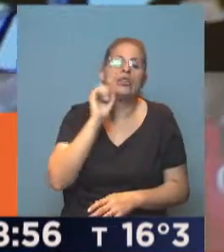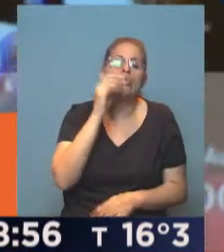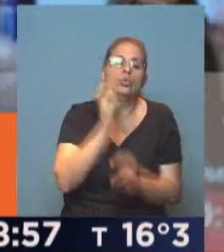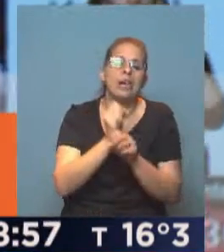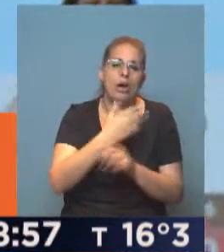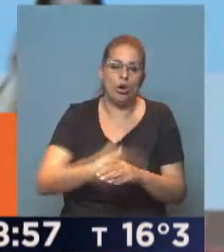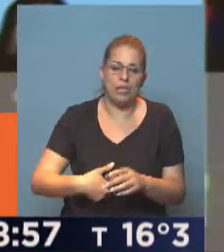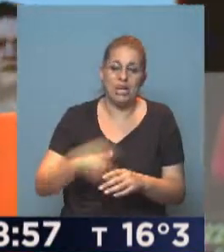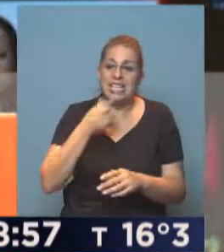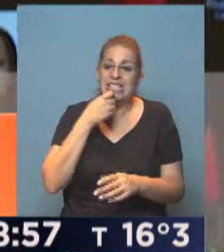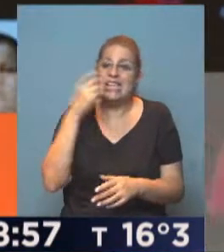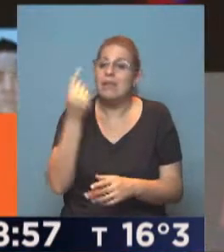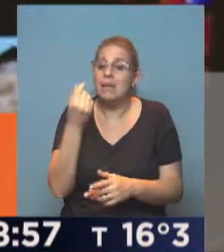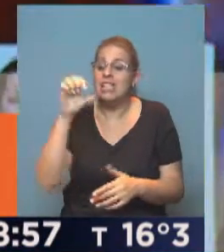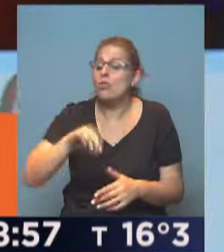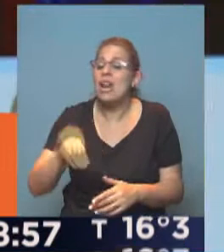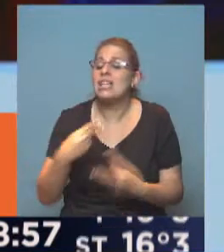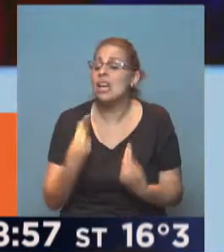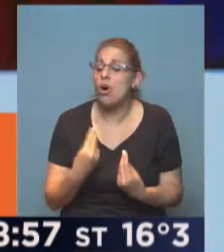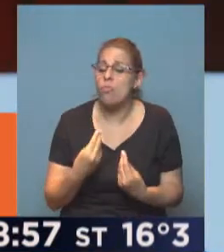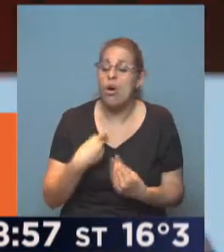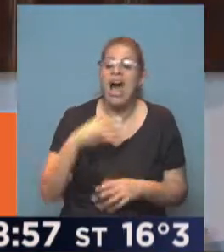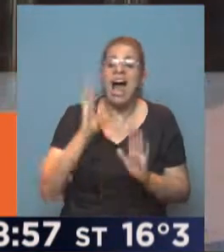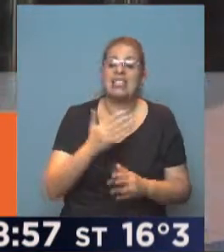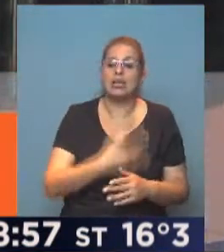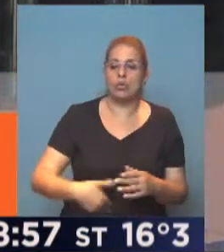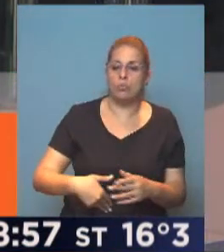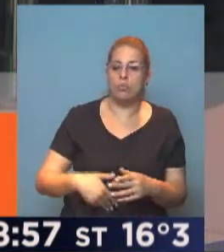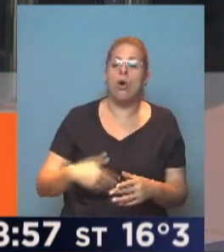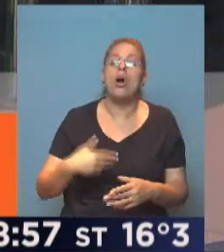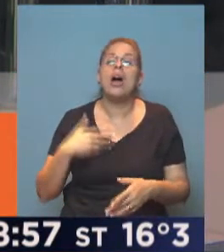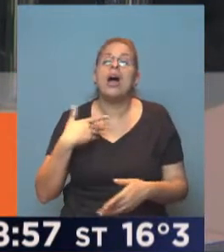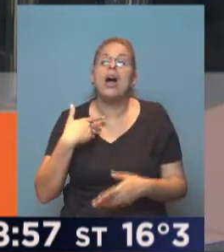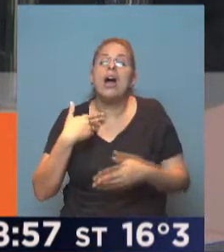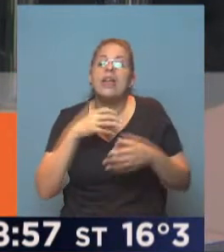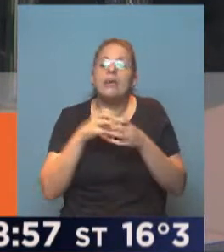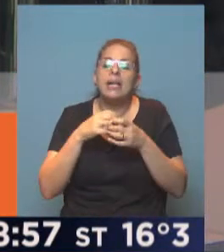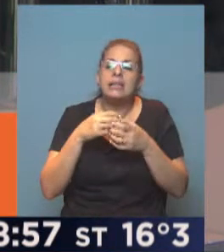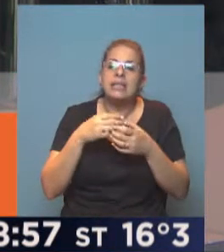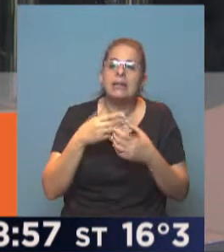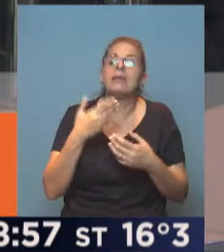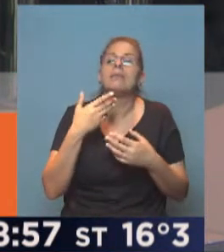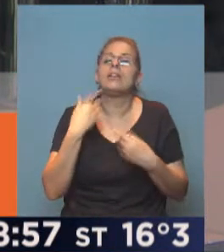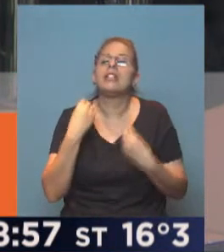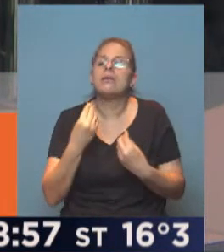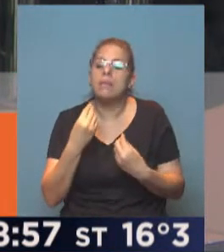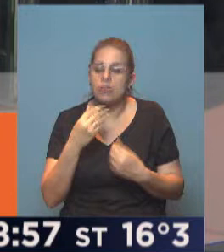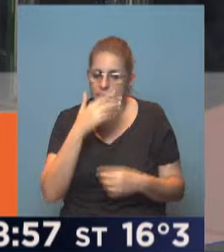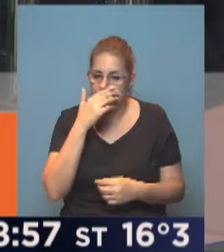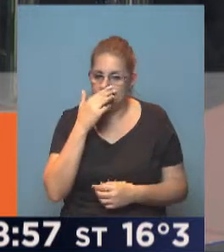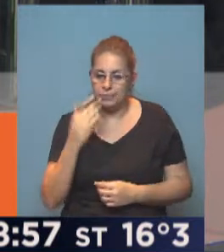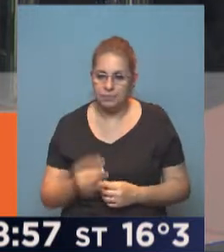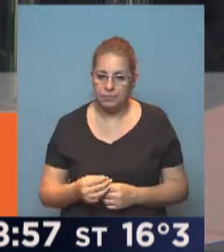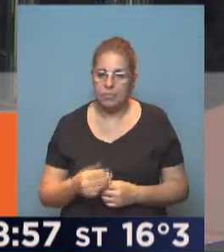Esto fue una decisión del oficialismo, de abrir extraordinarios y poner este tema. Sí. ¿Qué pasó? ¿Qué creen ustedes que